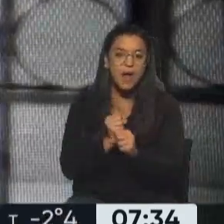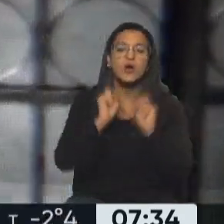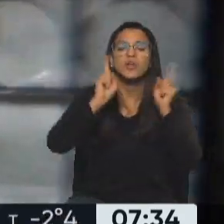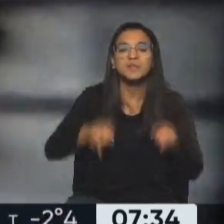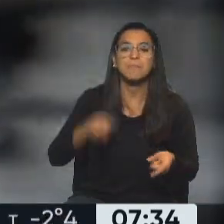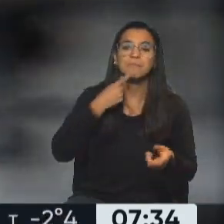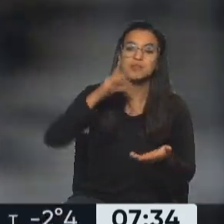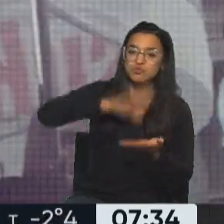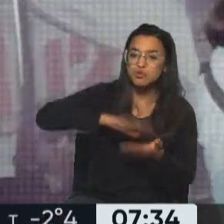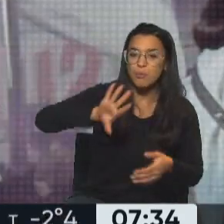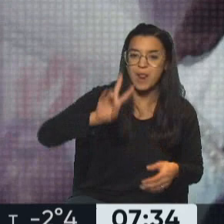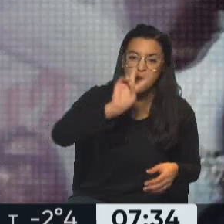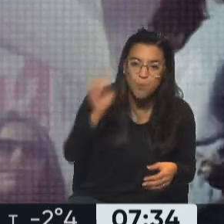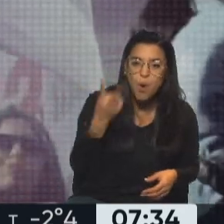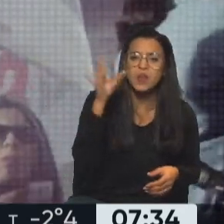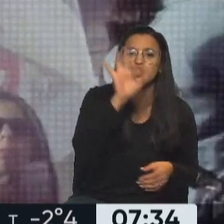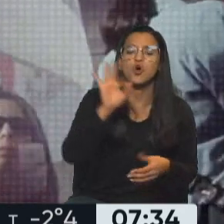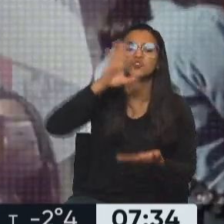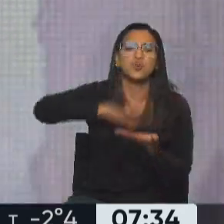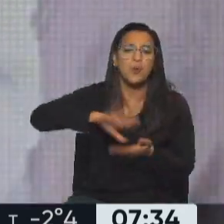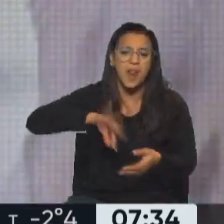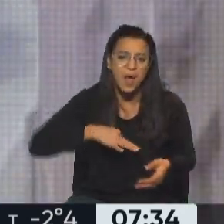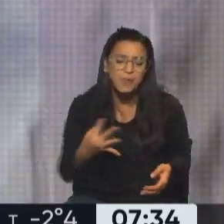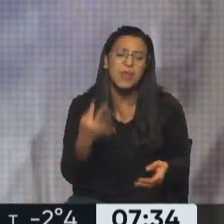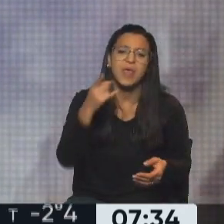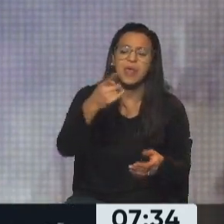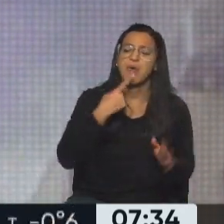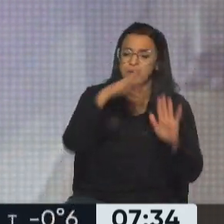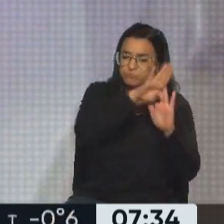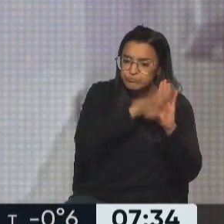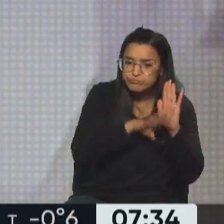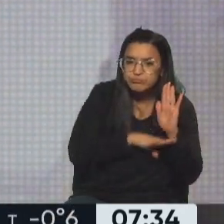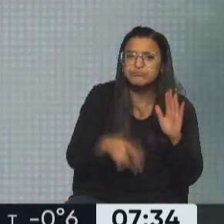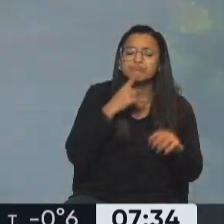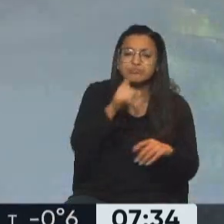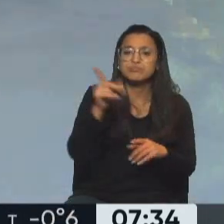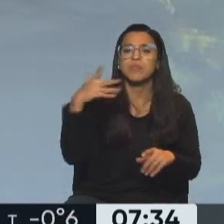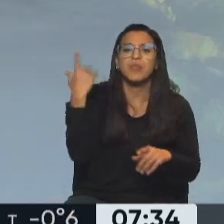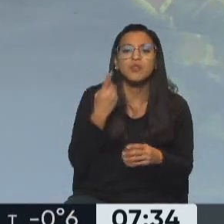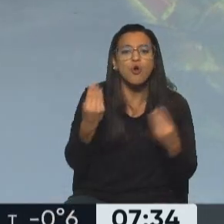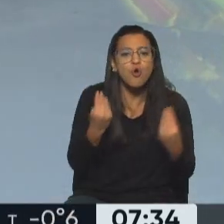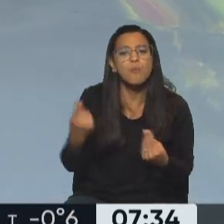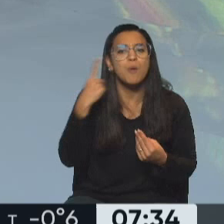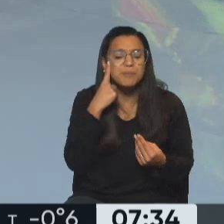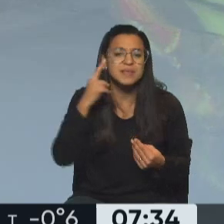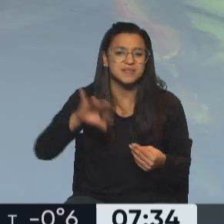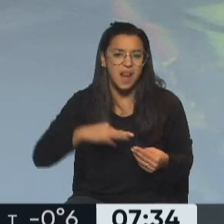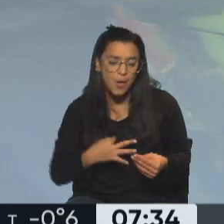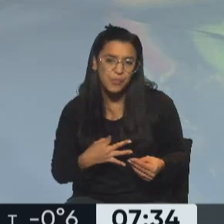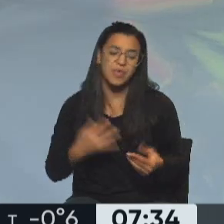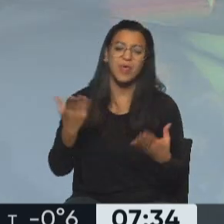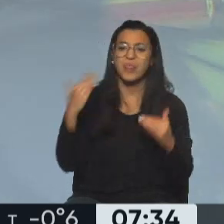sobre la muerte, sobre la vida misma. Una declaración de principios en algún punto de la directora de cómo piensa la vida,